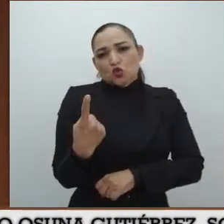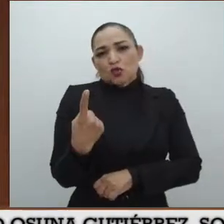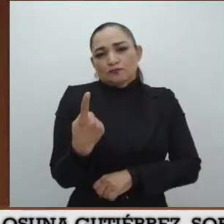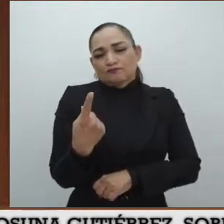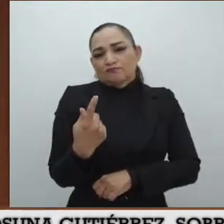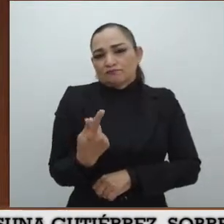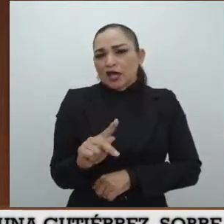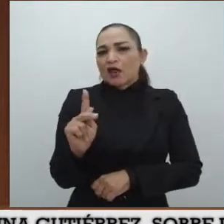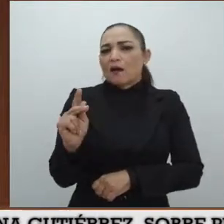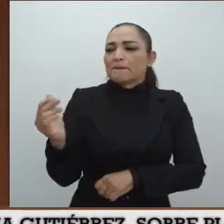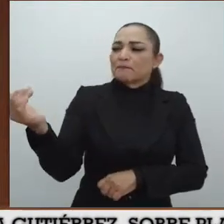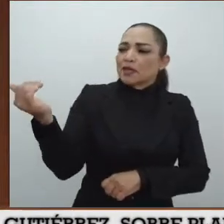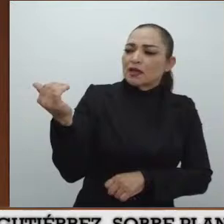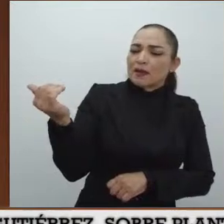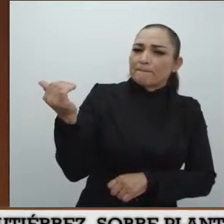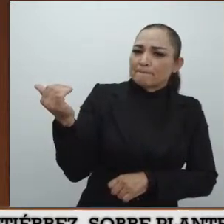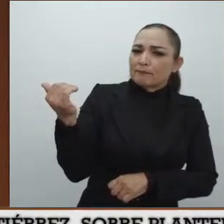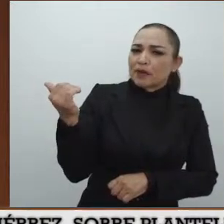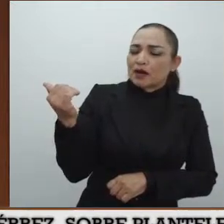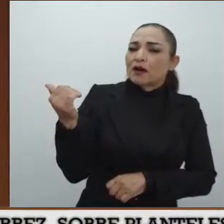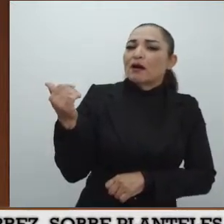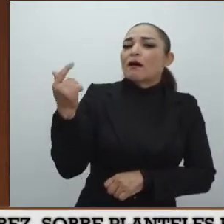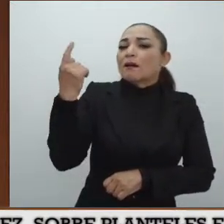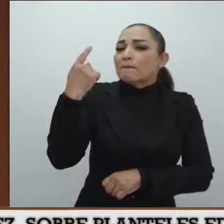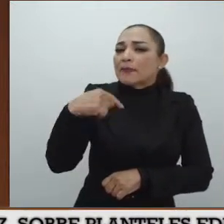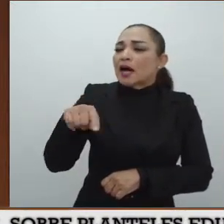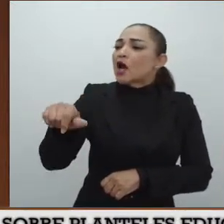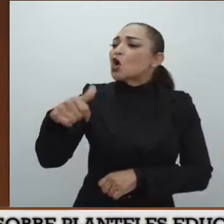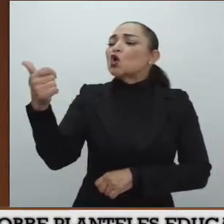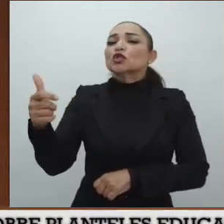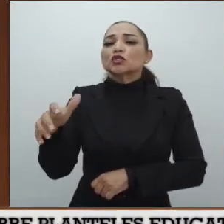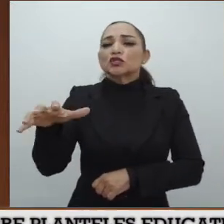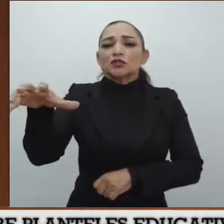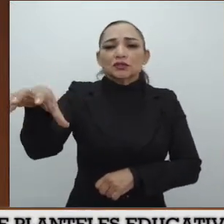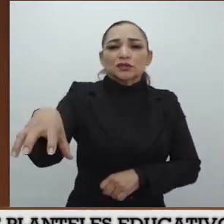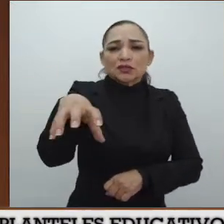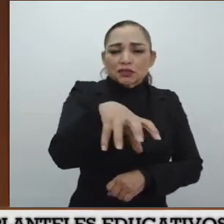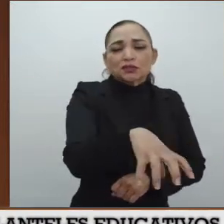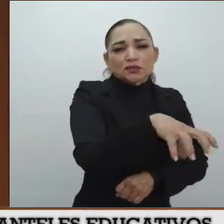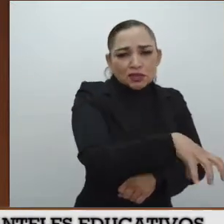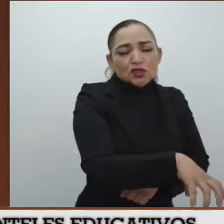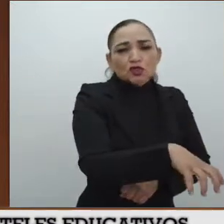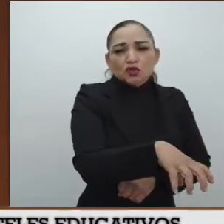ciudadanas, ciudadanos de otros distritos, yo primero, como